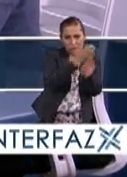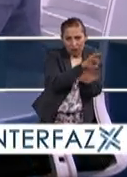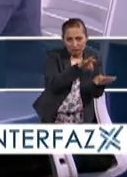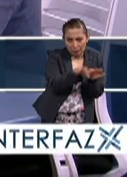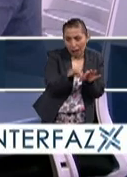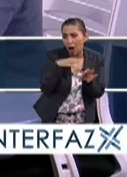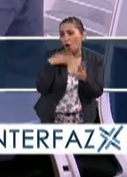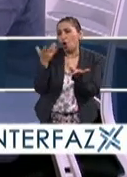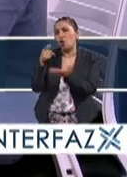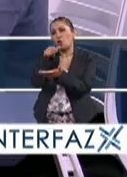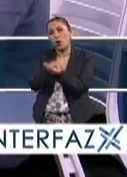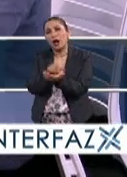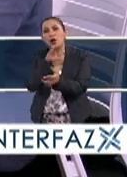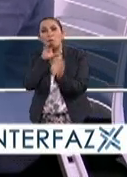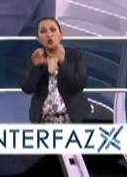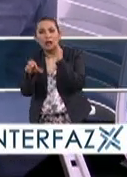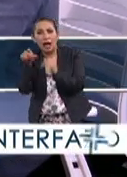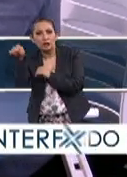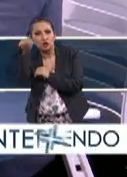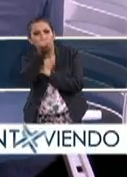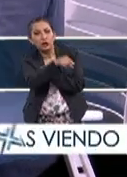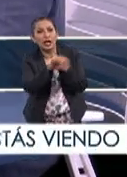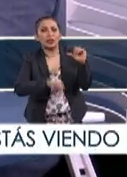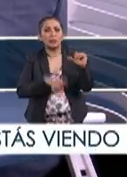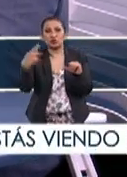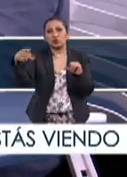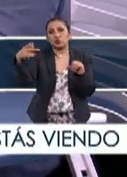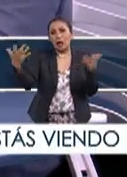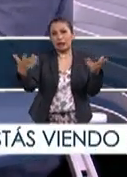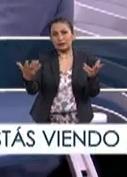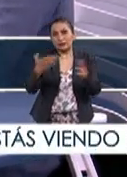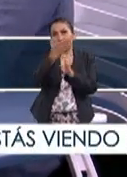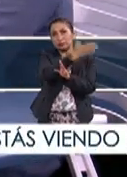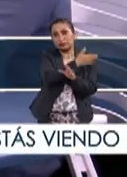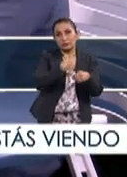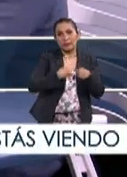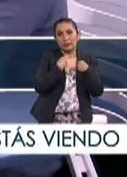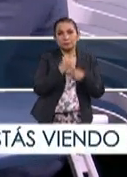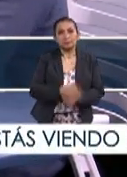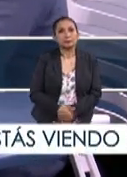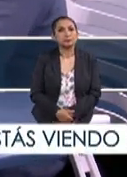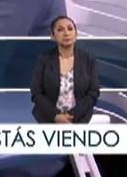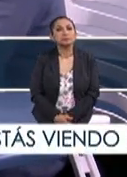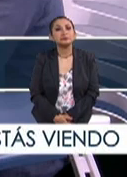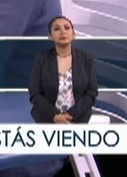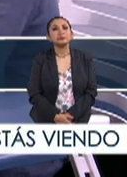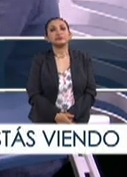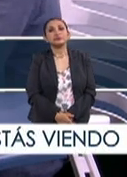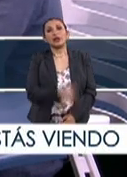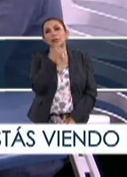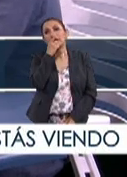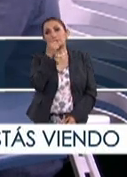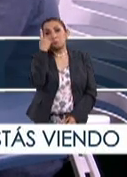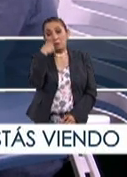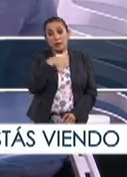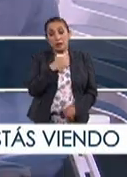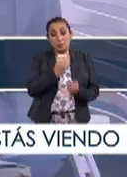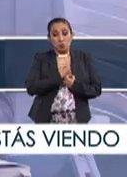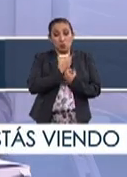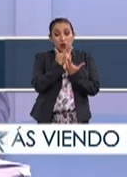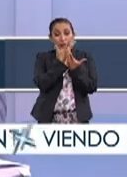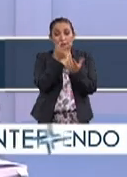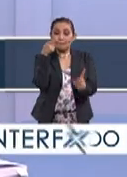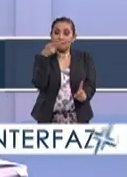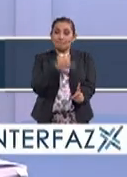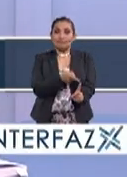estar en medios de comunicación y de todas las otras actividades que ha realizado a lo largo de su vida? Te podría decir que para mí la poesía